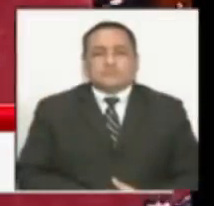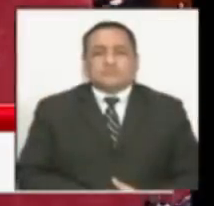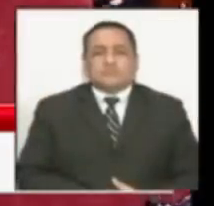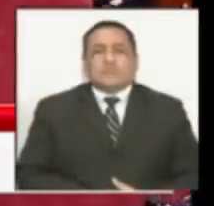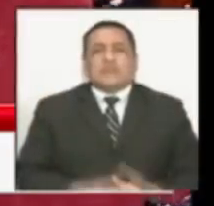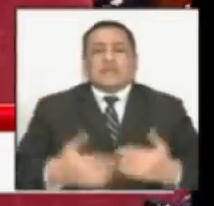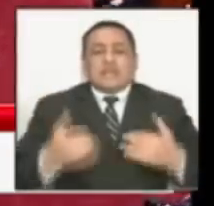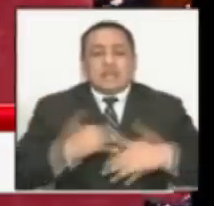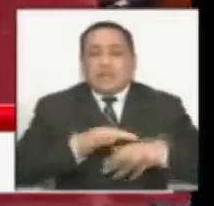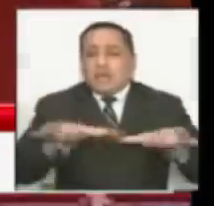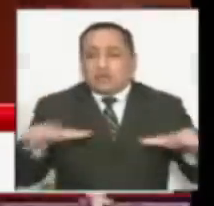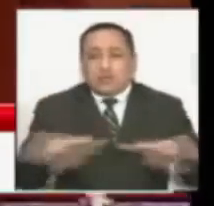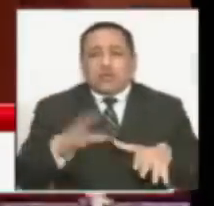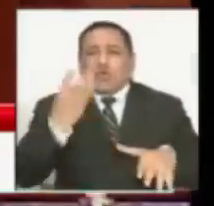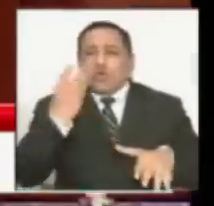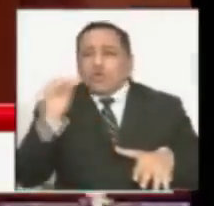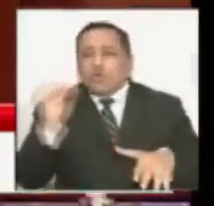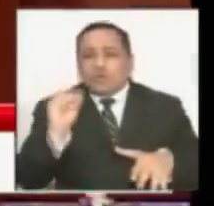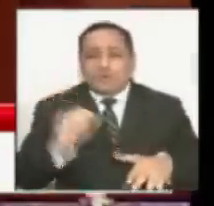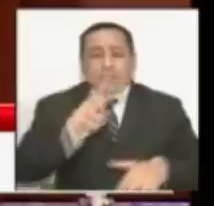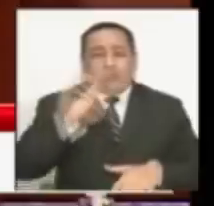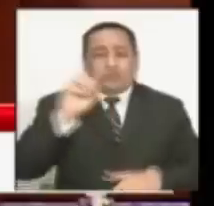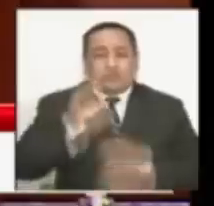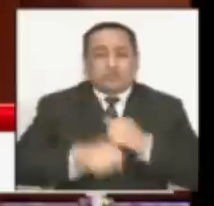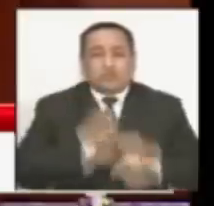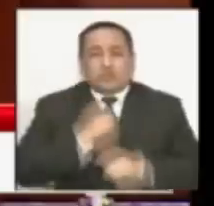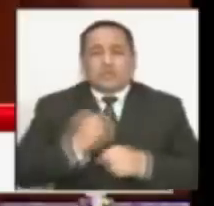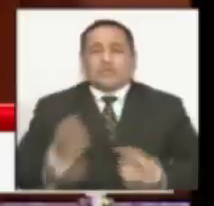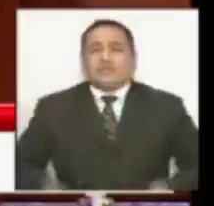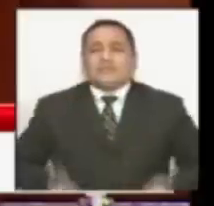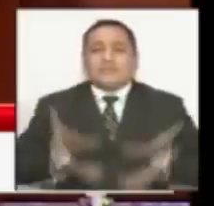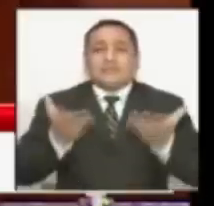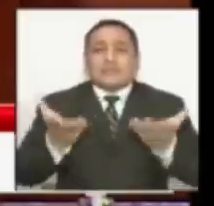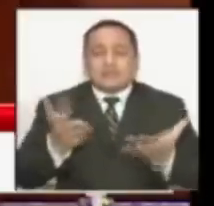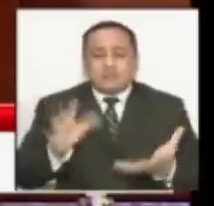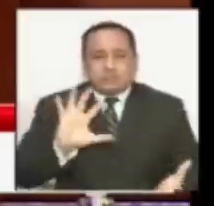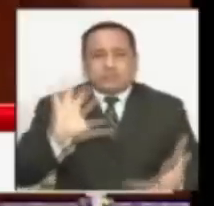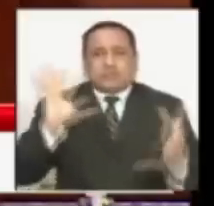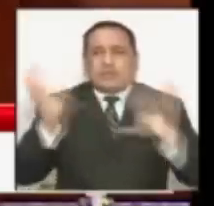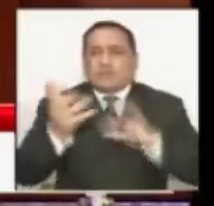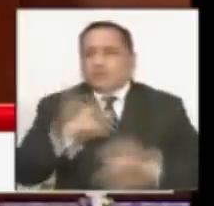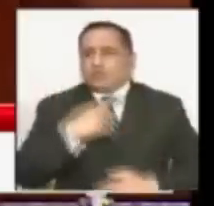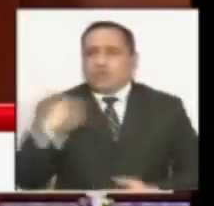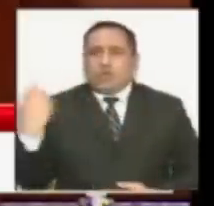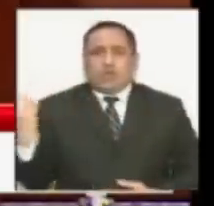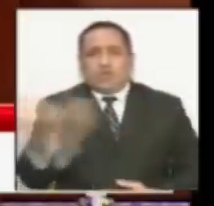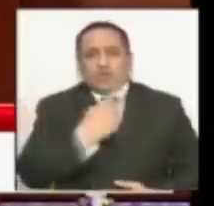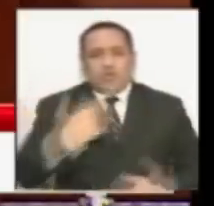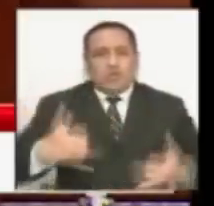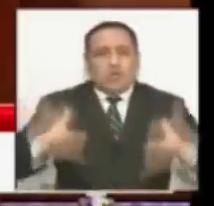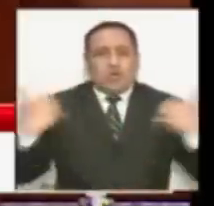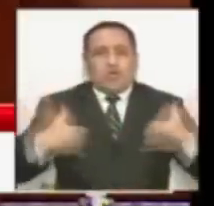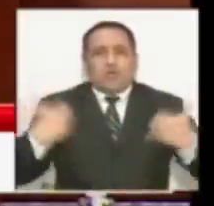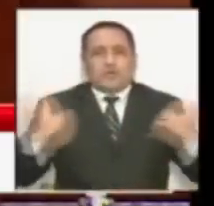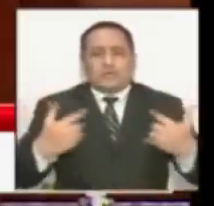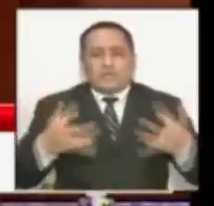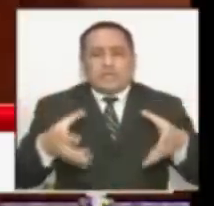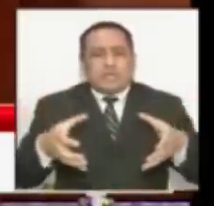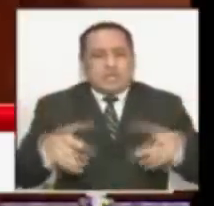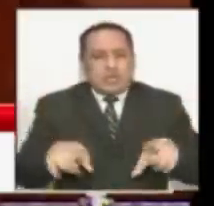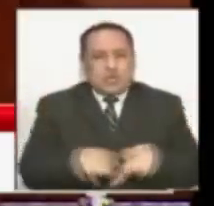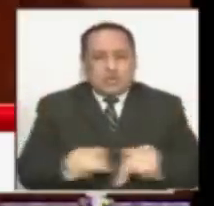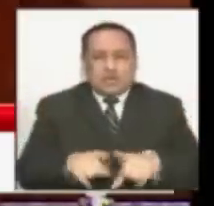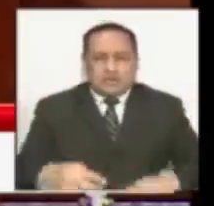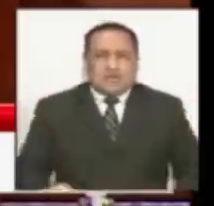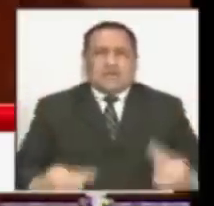Le pertenece a la generación del Bicentenario, que se han convertido todos estos jóvenes en